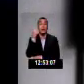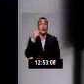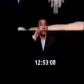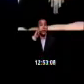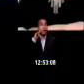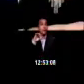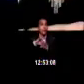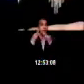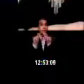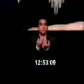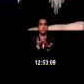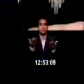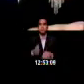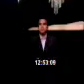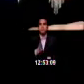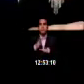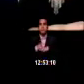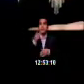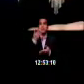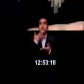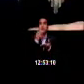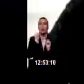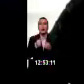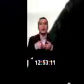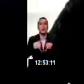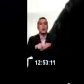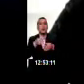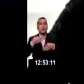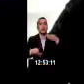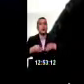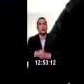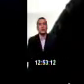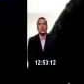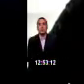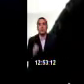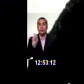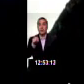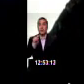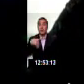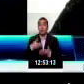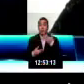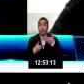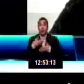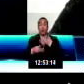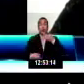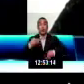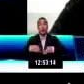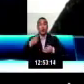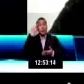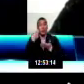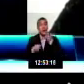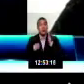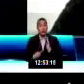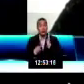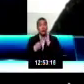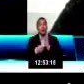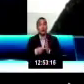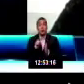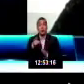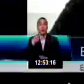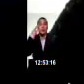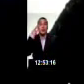Familia, Elizabeth Regalado, refiere qué camino podrían seguir en lo judicial. Se tendrá que pasar por todo un proceso judicial para demostrar que